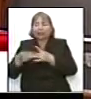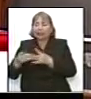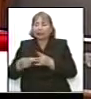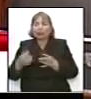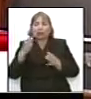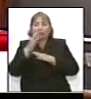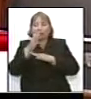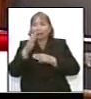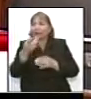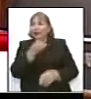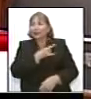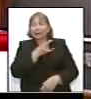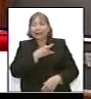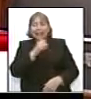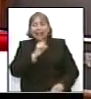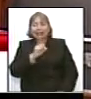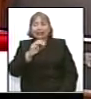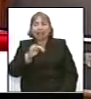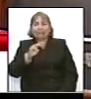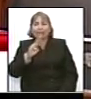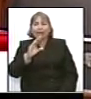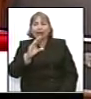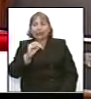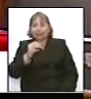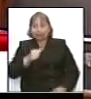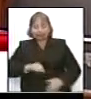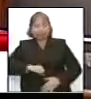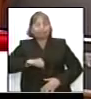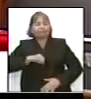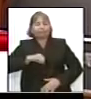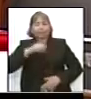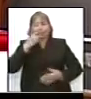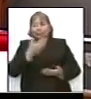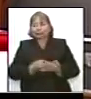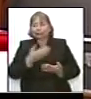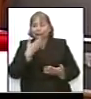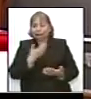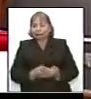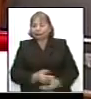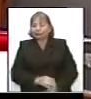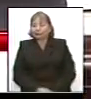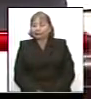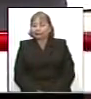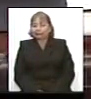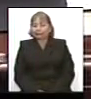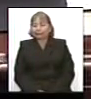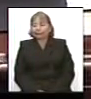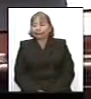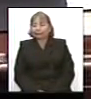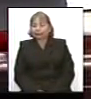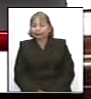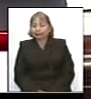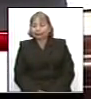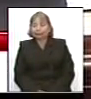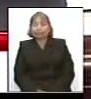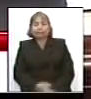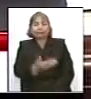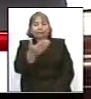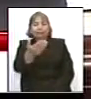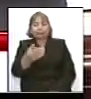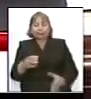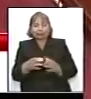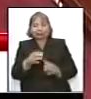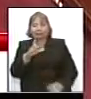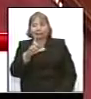que han pasado por las aulas sanmarquinas y de lo cual nos sentimos profundamente orgullosos. Muchas gracias. Tiene la palabra la congresista